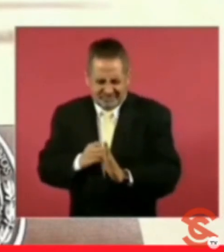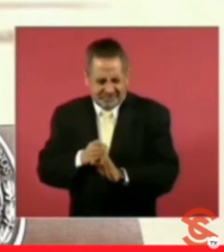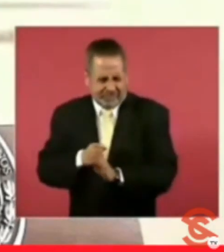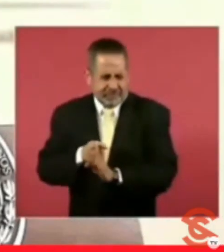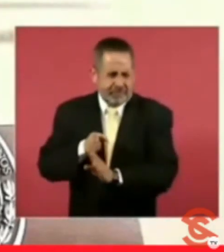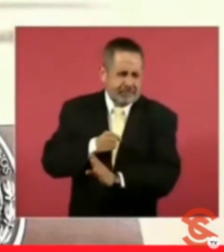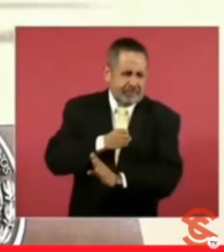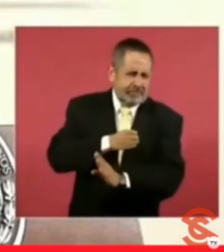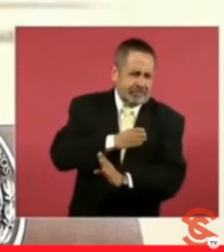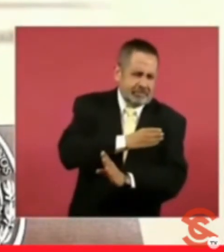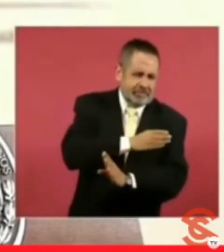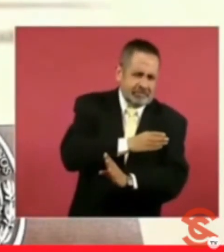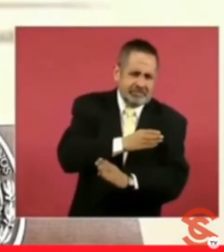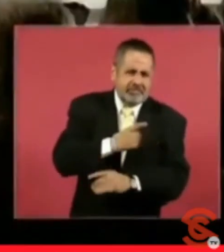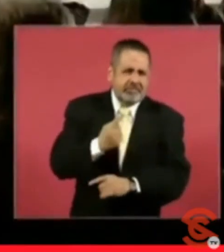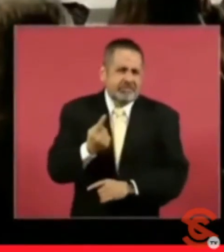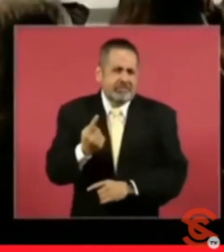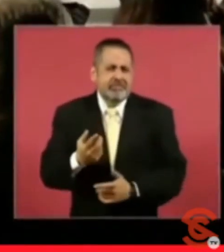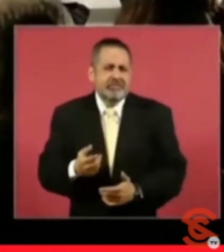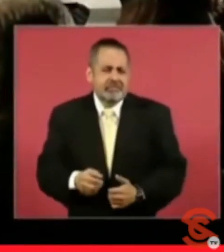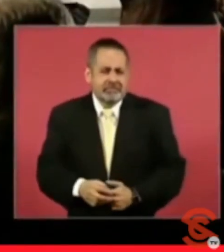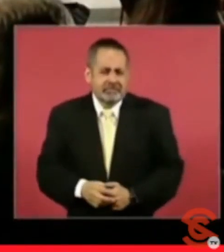y